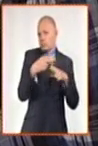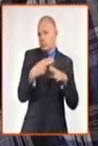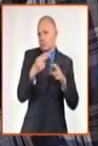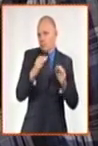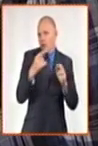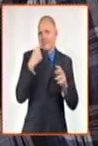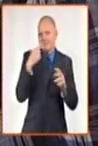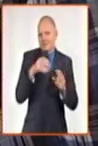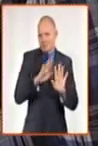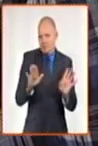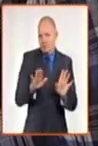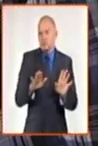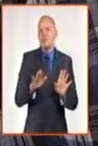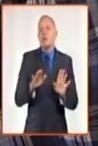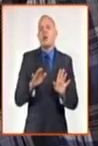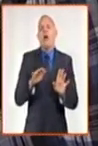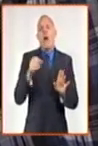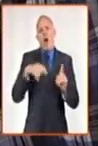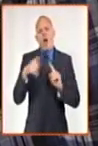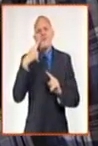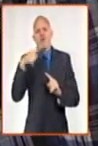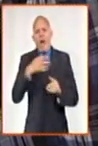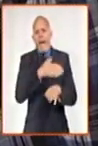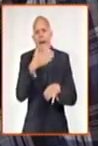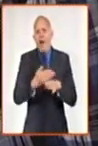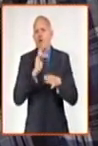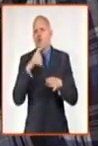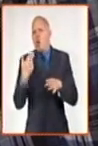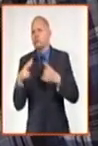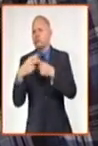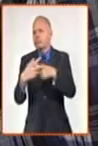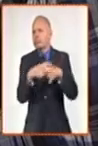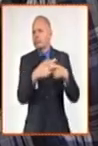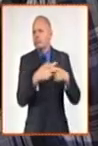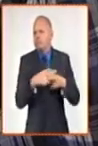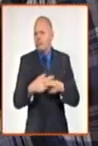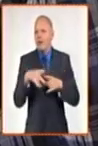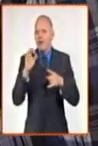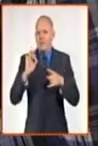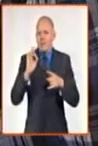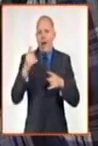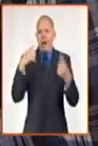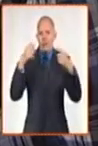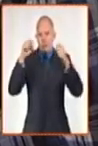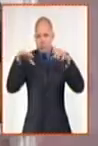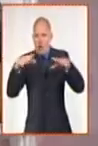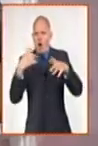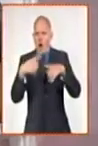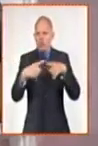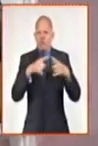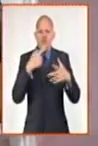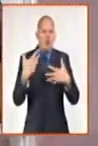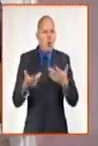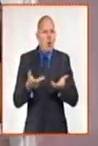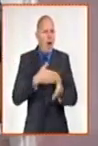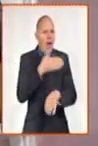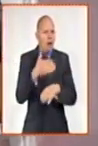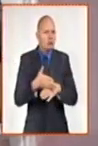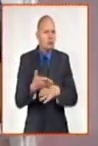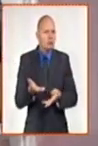qué momentos estamos de esa recuperación? ¿Cuánto se ha podido pues avanzar en esa recuperación en el